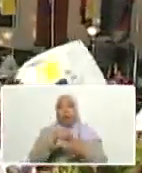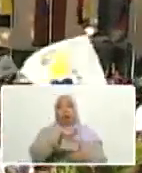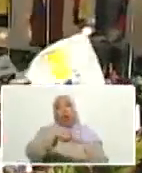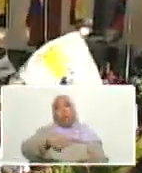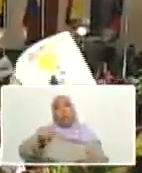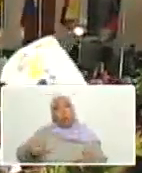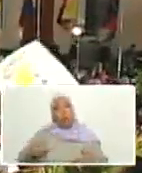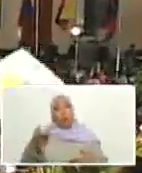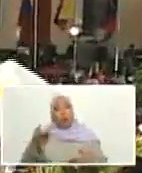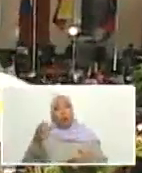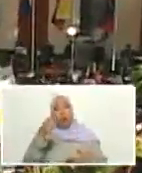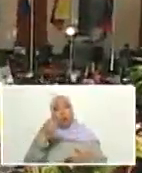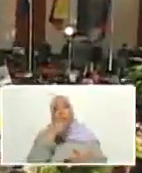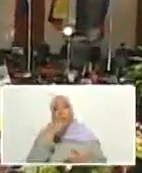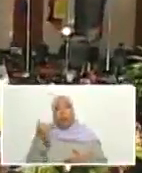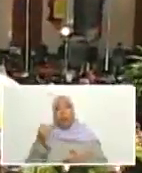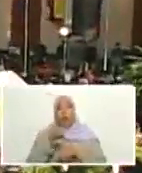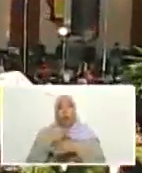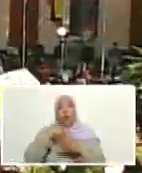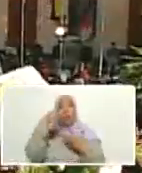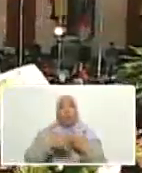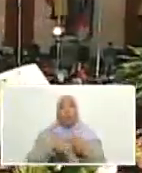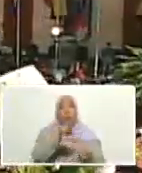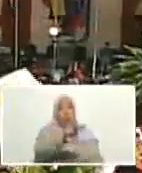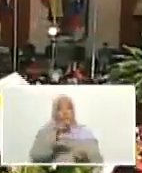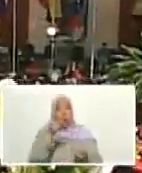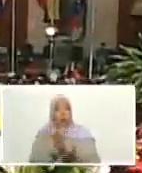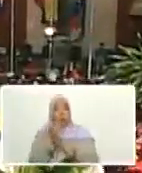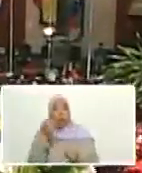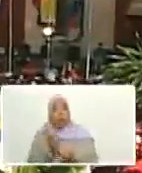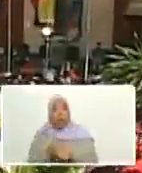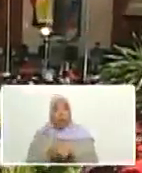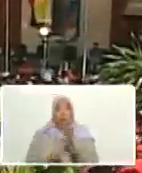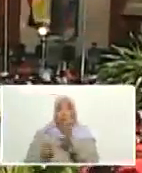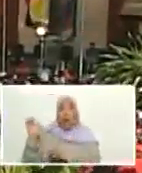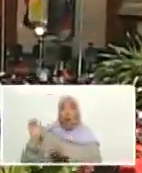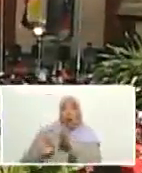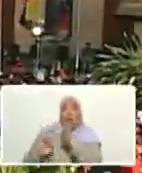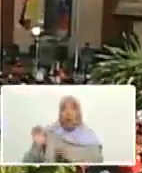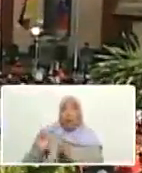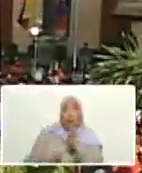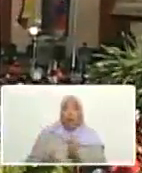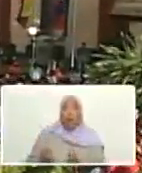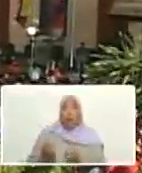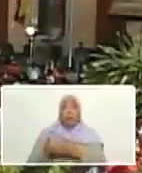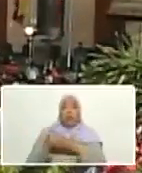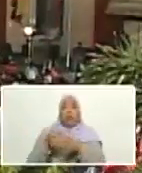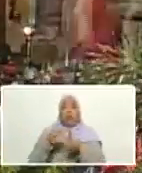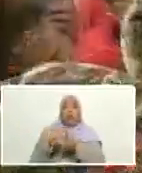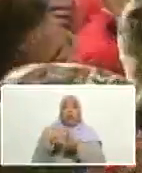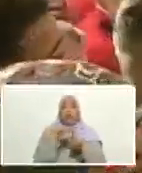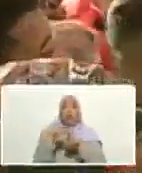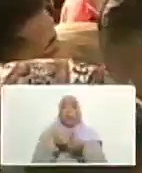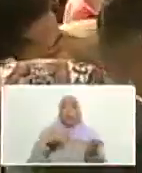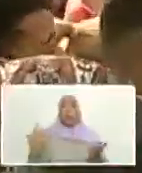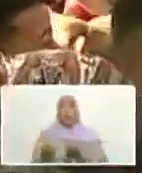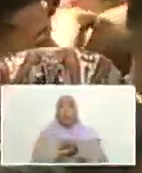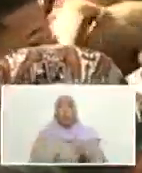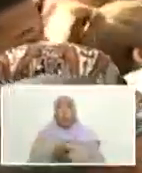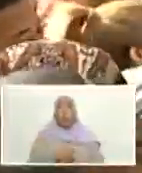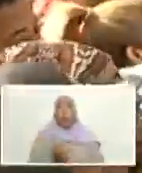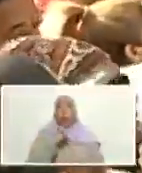que ha arrancado un plan para la protección del ingreso de los trabajadores, revisado y adaptado a las circunstancias económicas. Gracias.